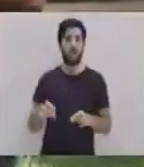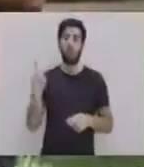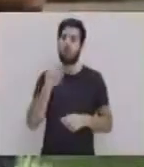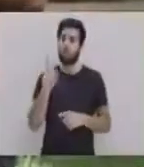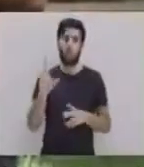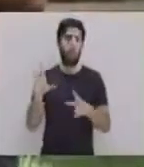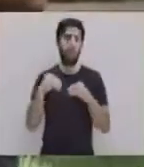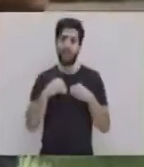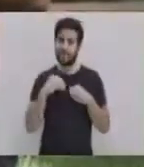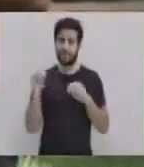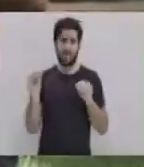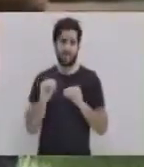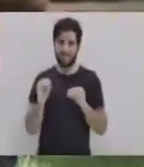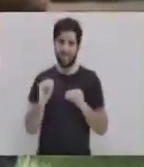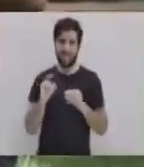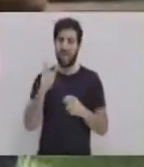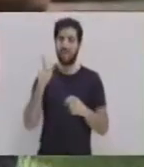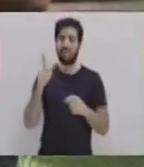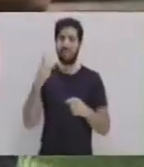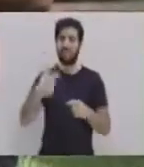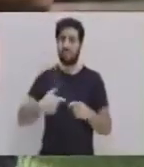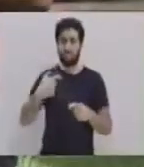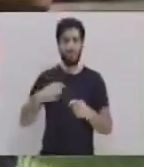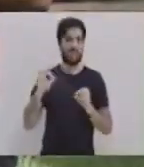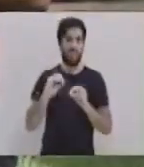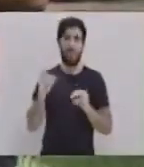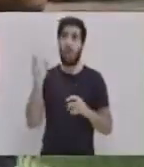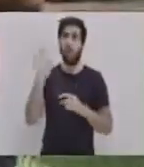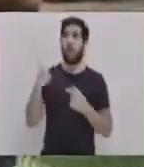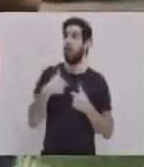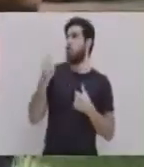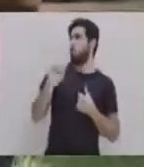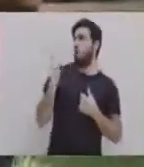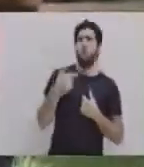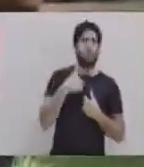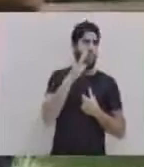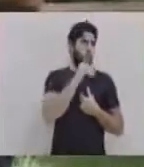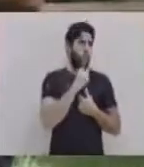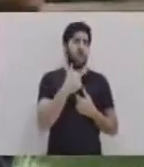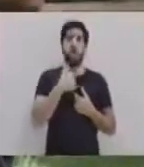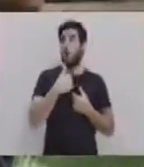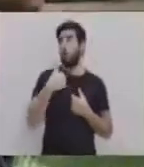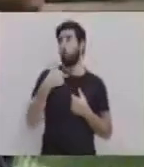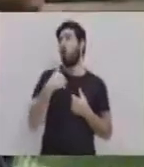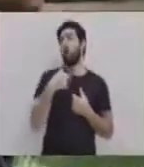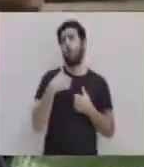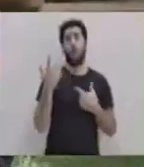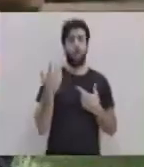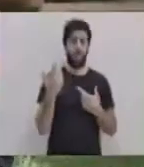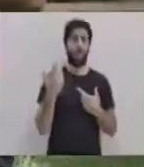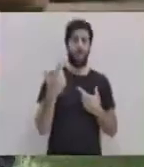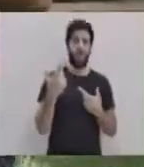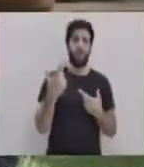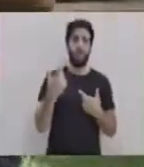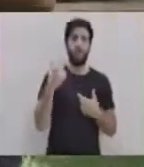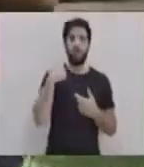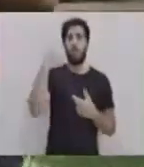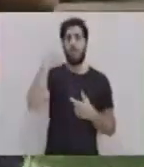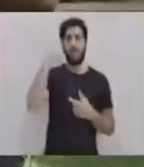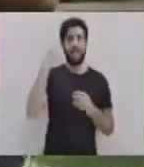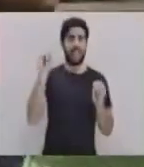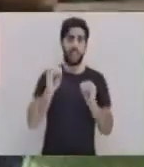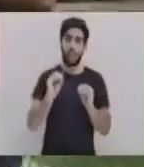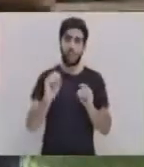no asertivas, que son las que culpan, las que a veces se hacen las víctimas y a veces dicen cosas que ofenden a los demás sin pensar en